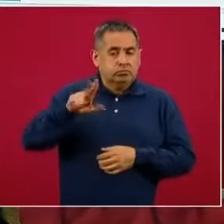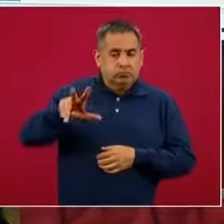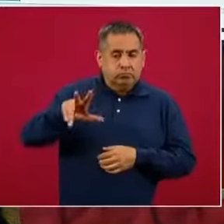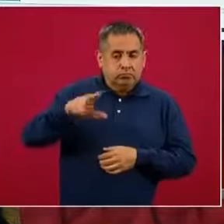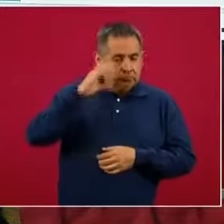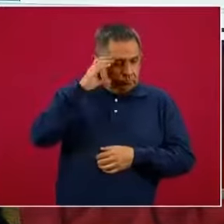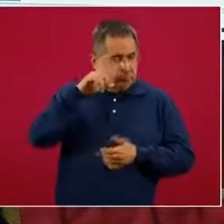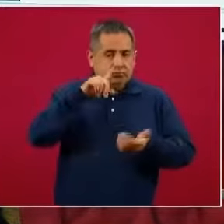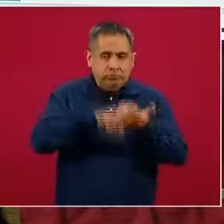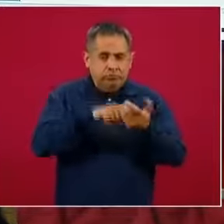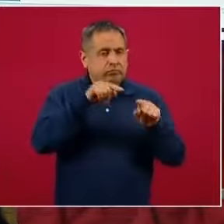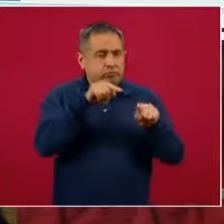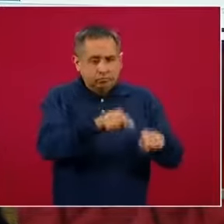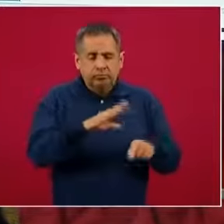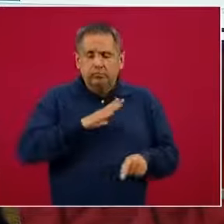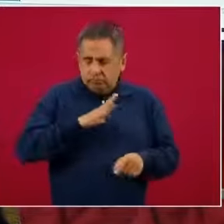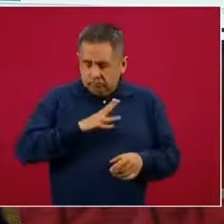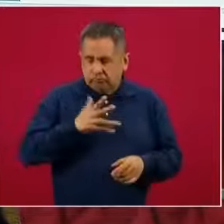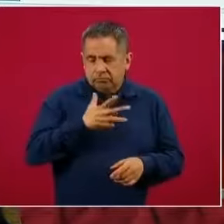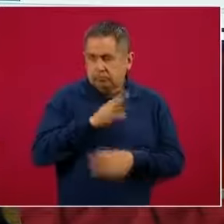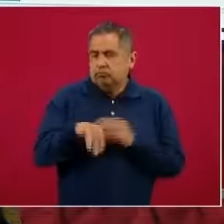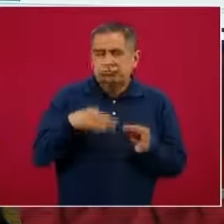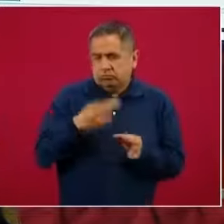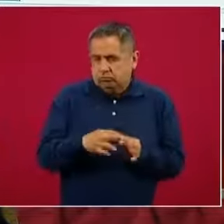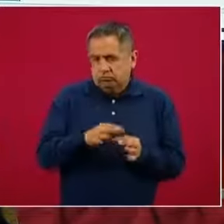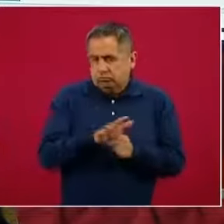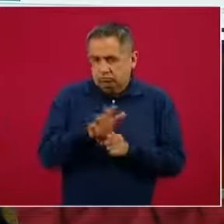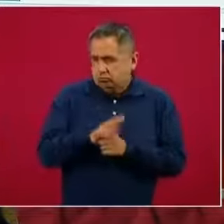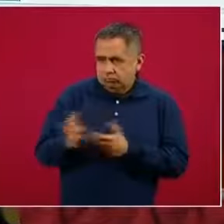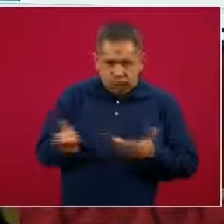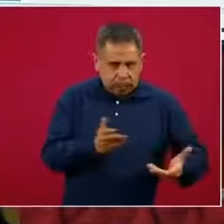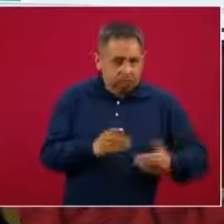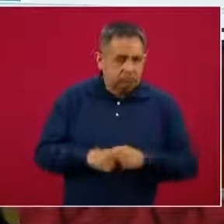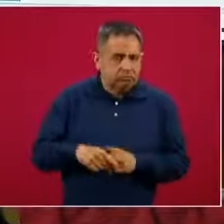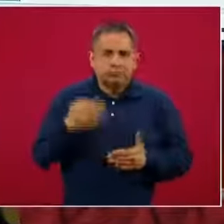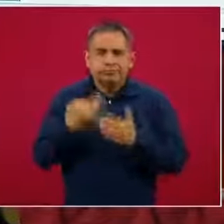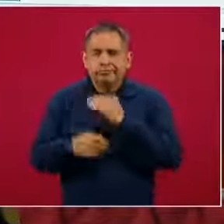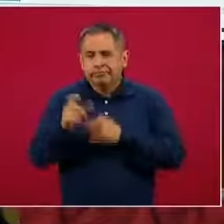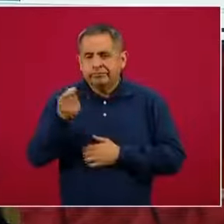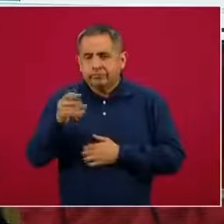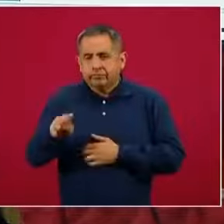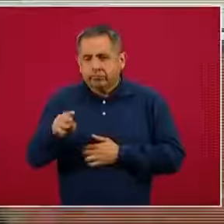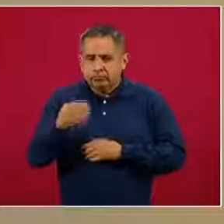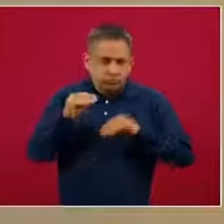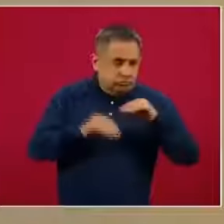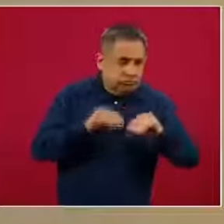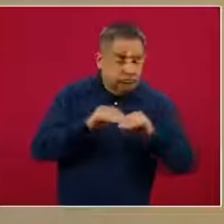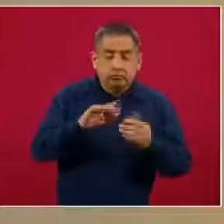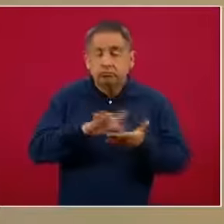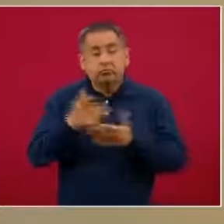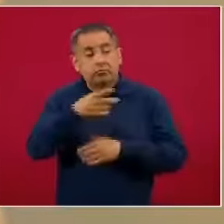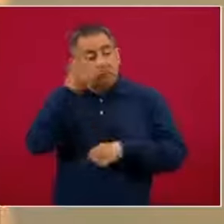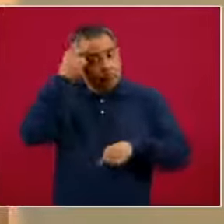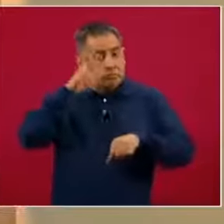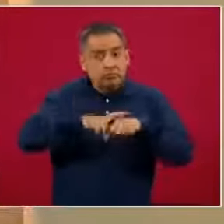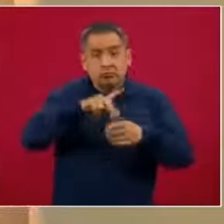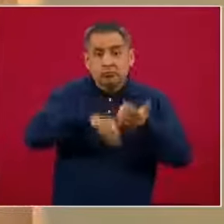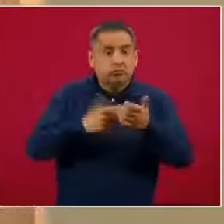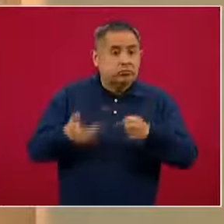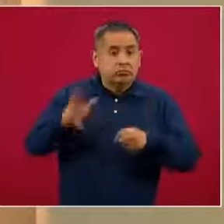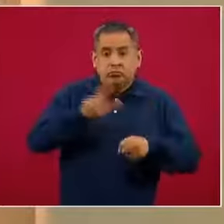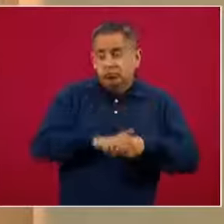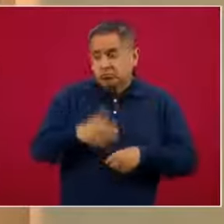es lo que ya tenemos el día de hoy, ya nada más nos faltan 29 más. Ahí quiero hacerle un agradecimiento a la directora de ese hospital porque ha